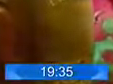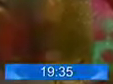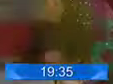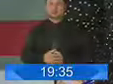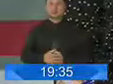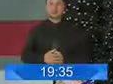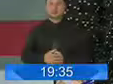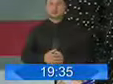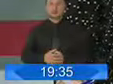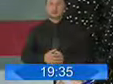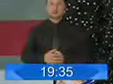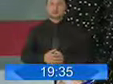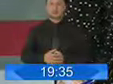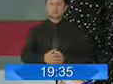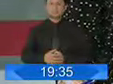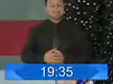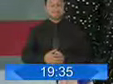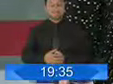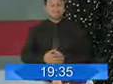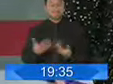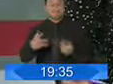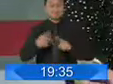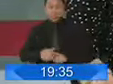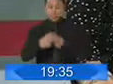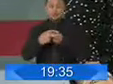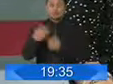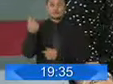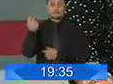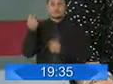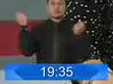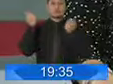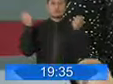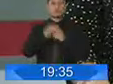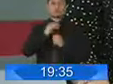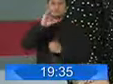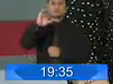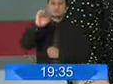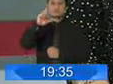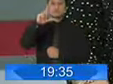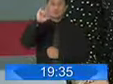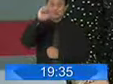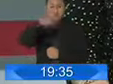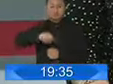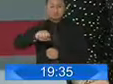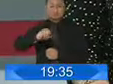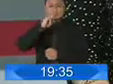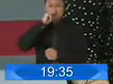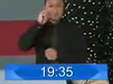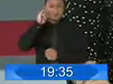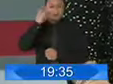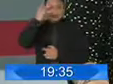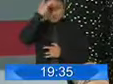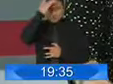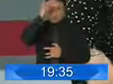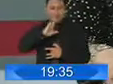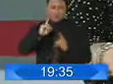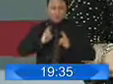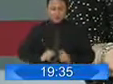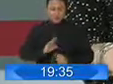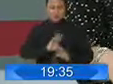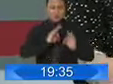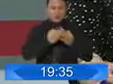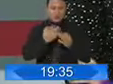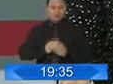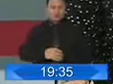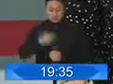verdad. Así es, inició la colecta de la Fundación Cecilia Rivadeneira a favor de los niños con cáncer y sus familias. Este año el